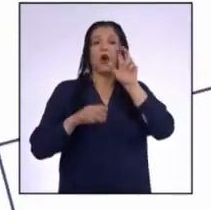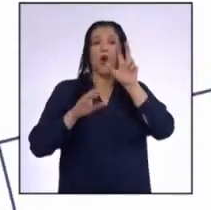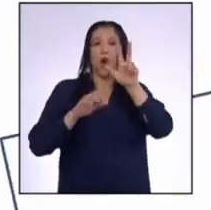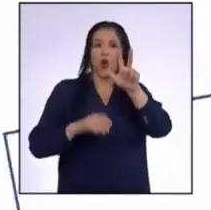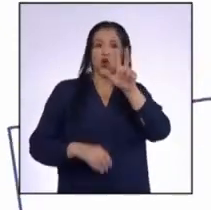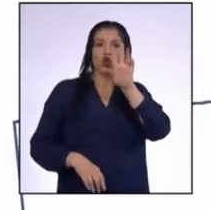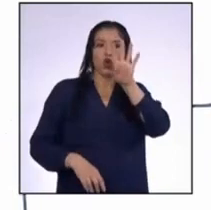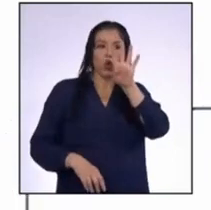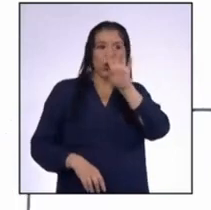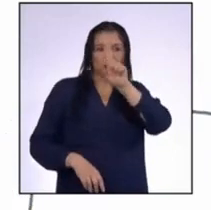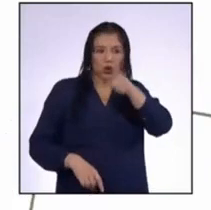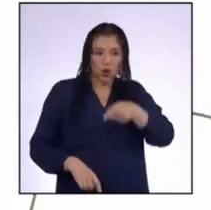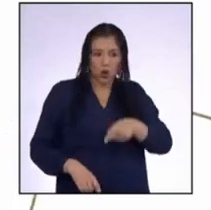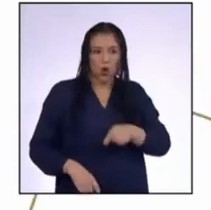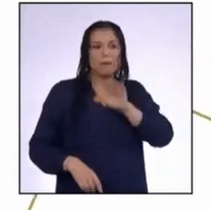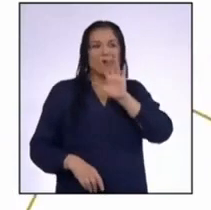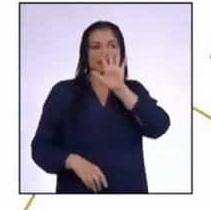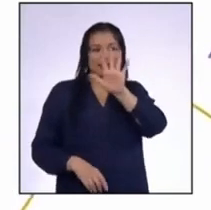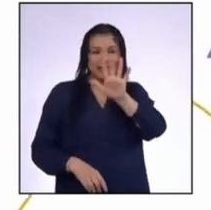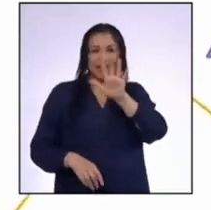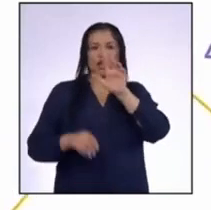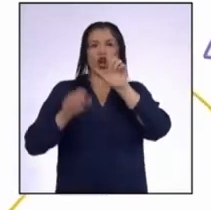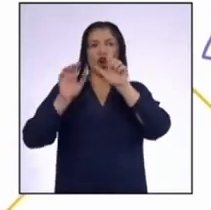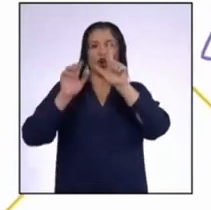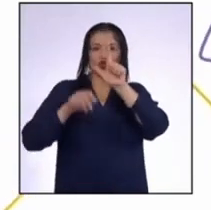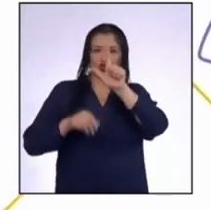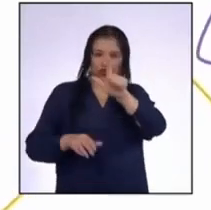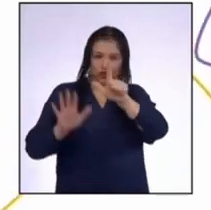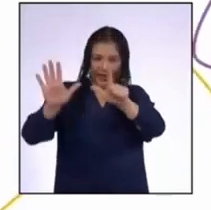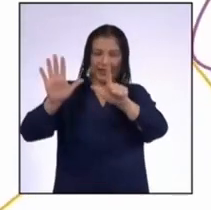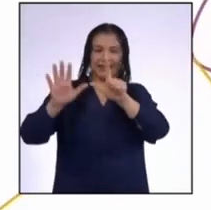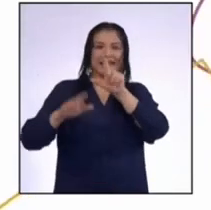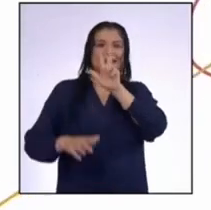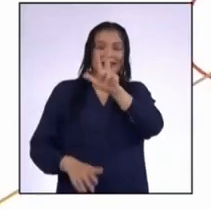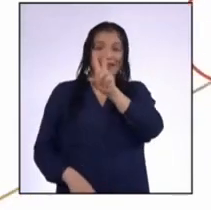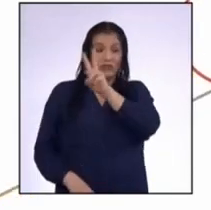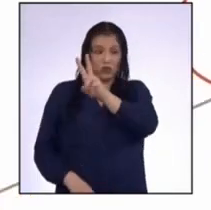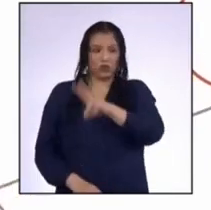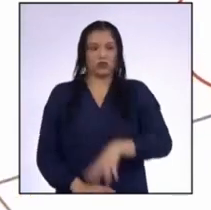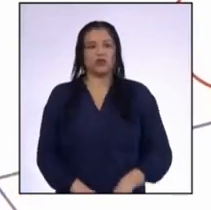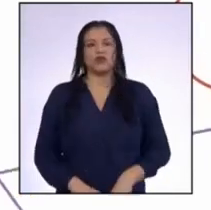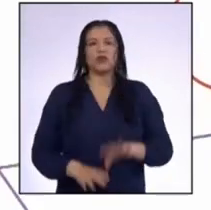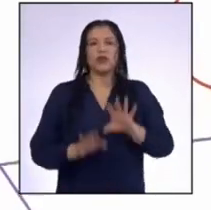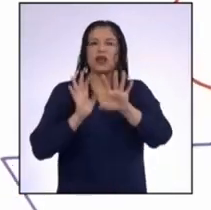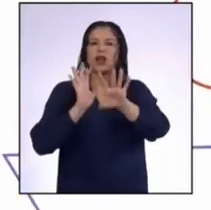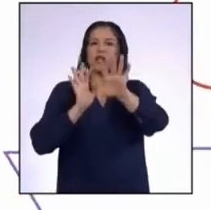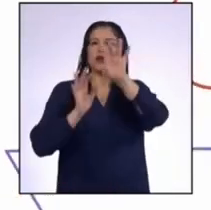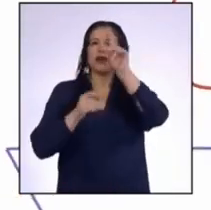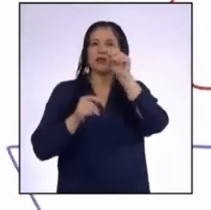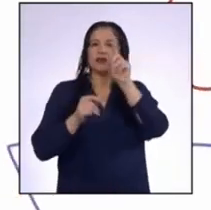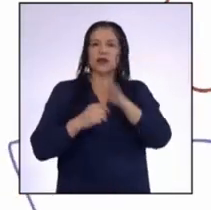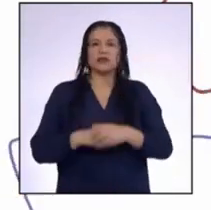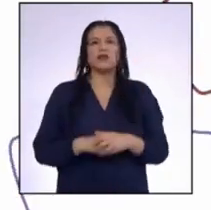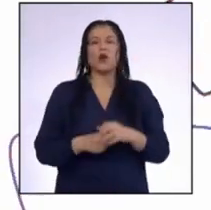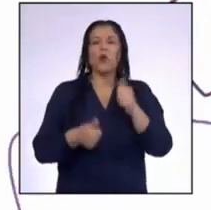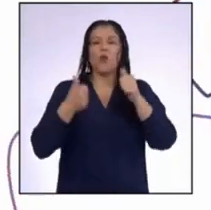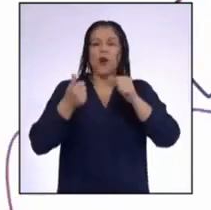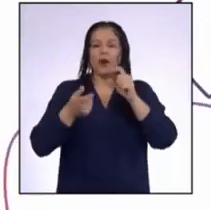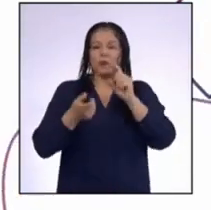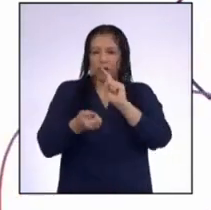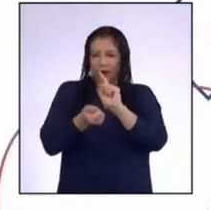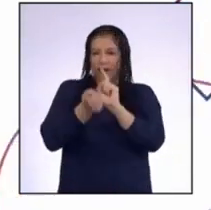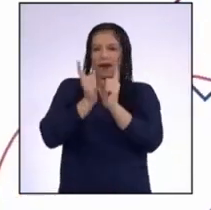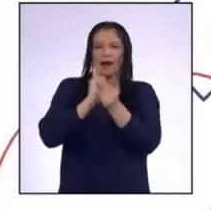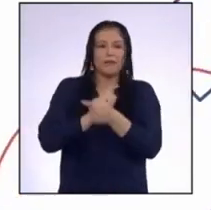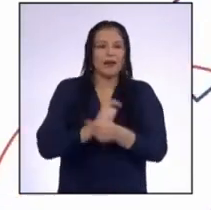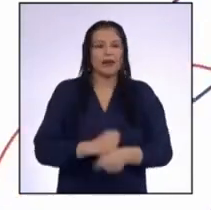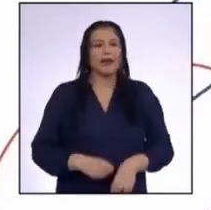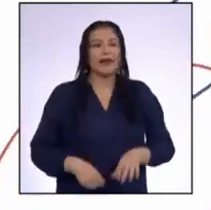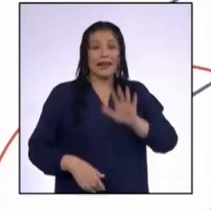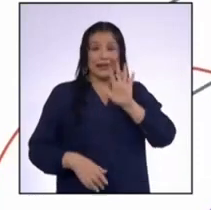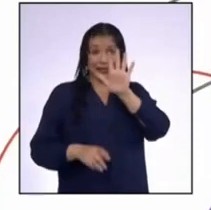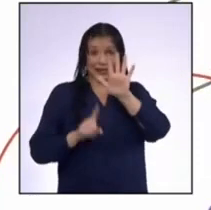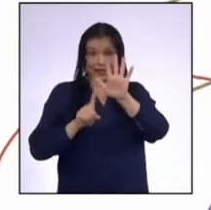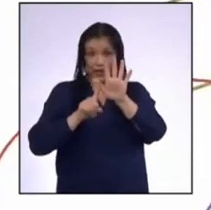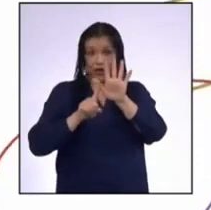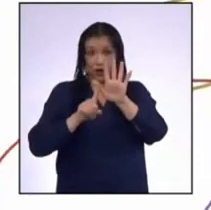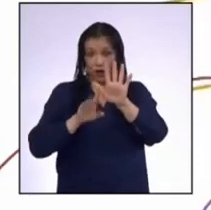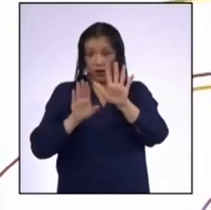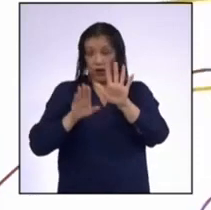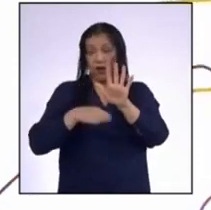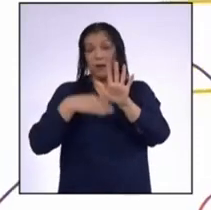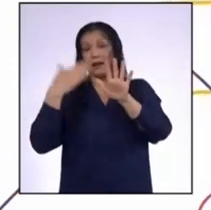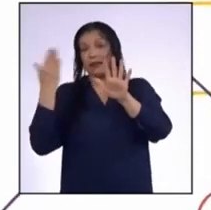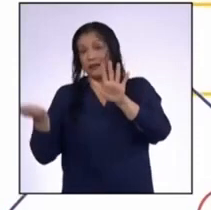enteros, 5732 10 milésimos. Identifico la cifra a redondear. En este caso es el 5 y la